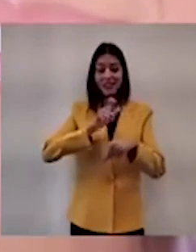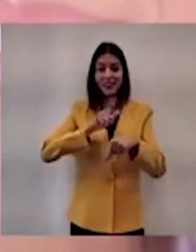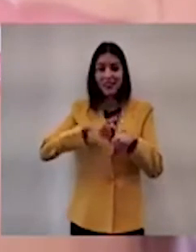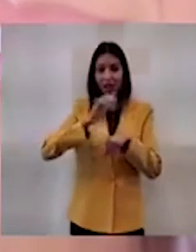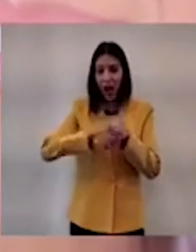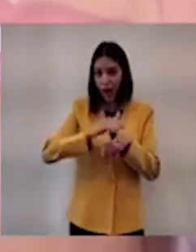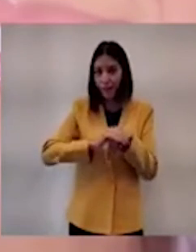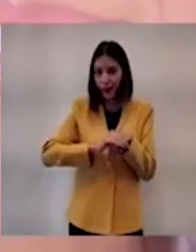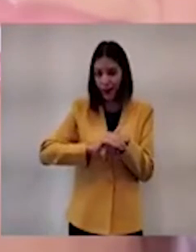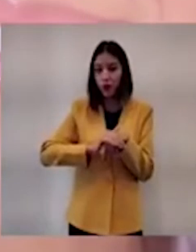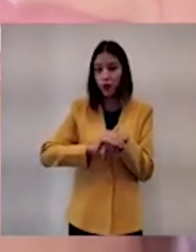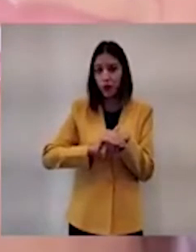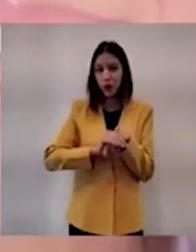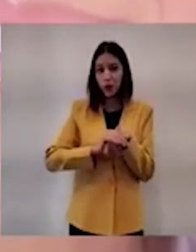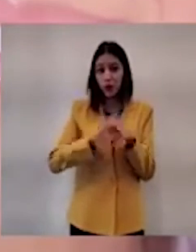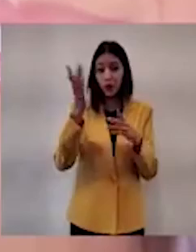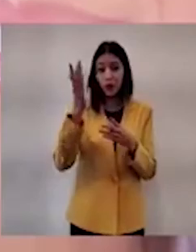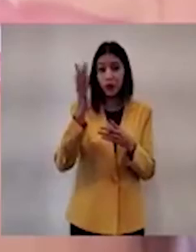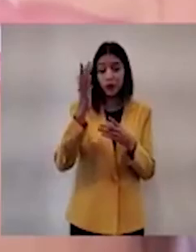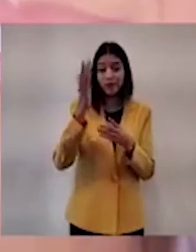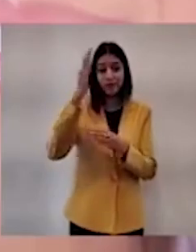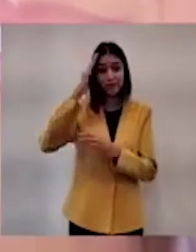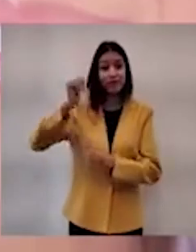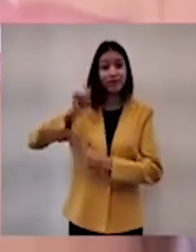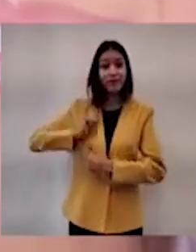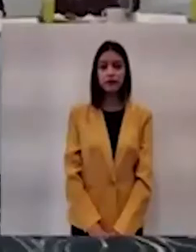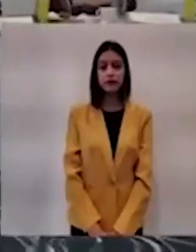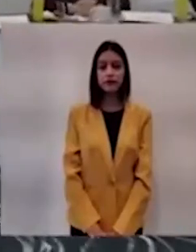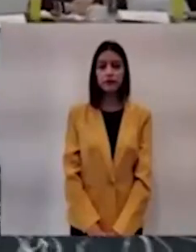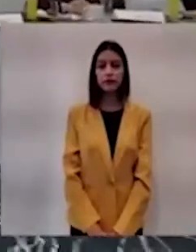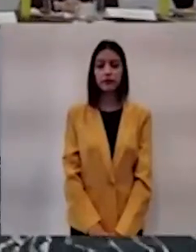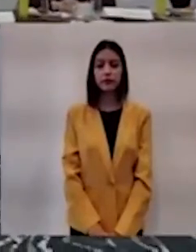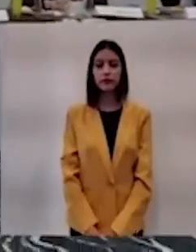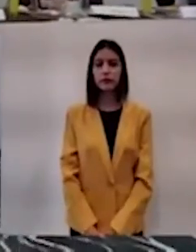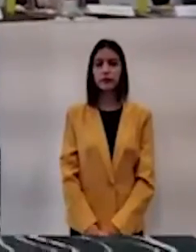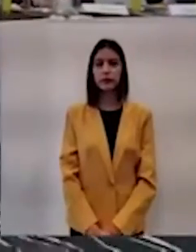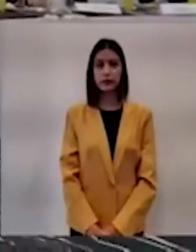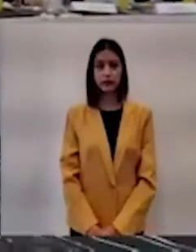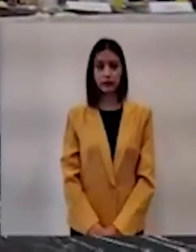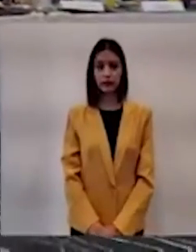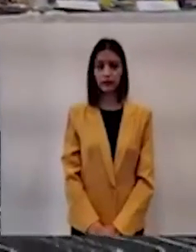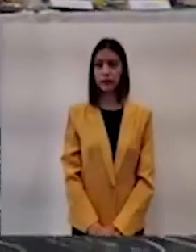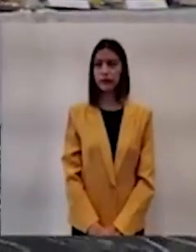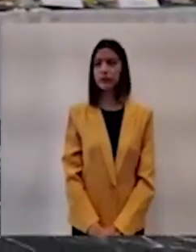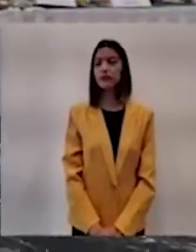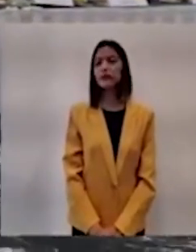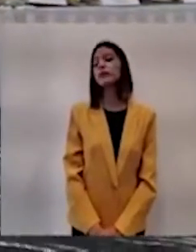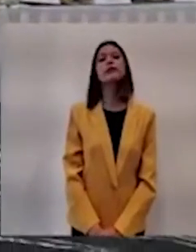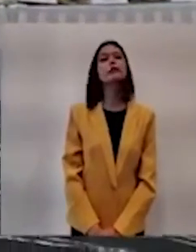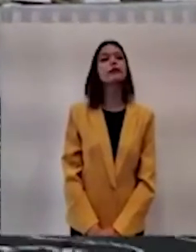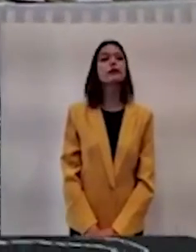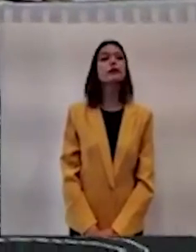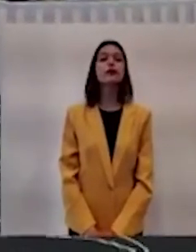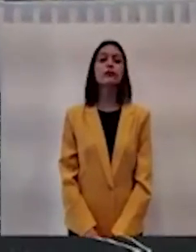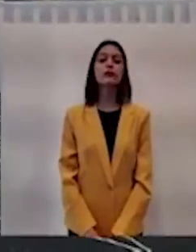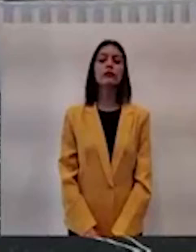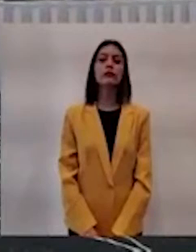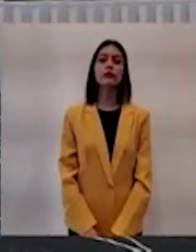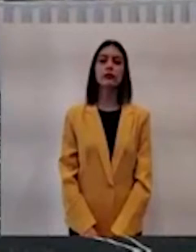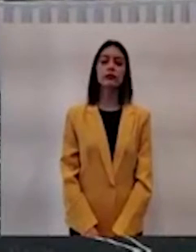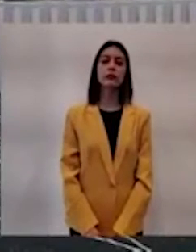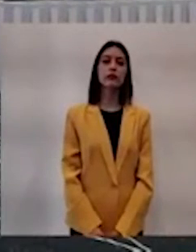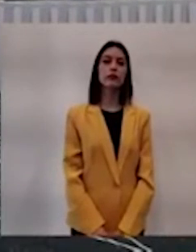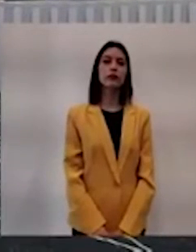de violencia. Lo anterior durante su participación en el segundo informe de la diputada Lucila Martínez, en